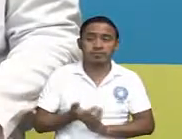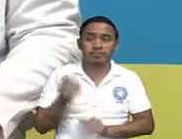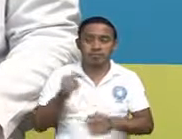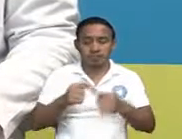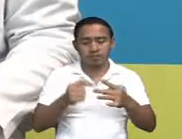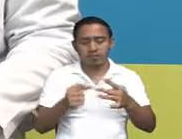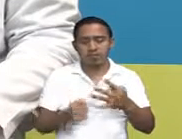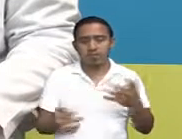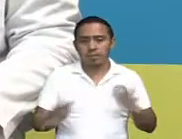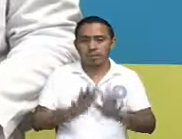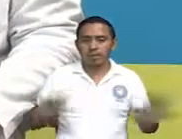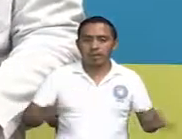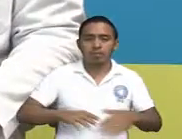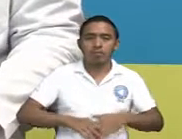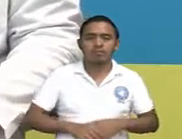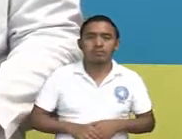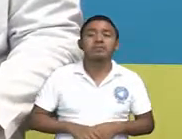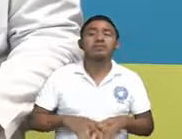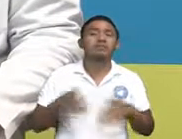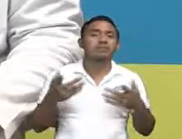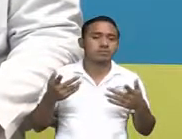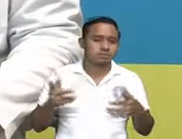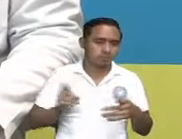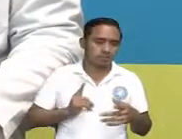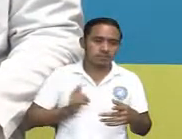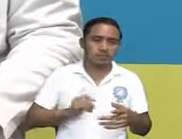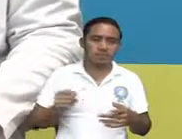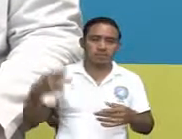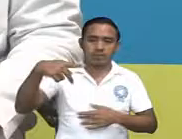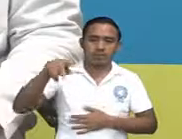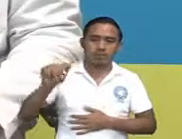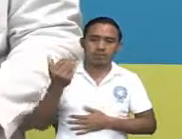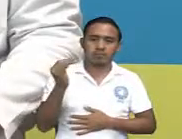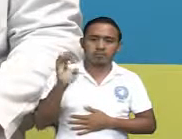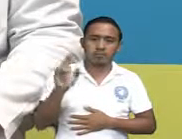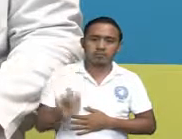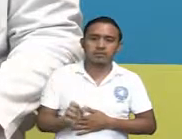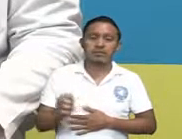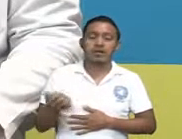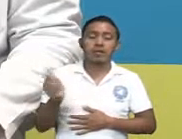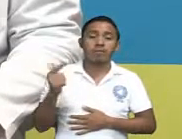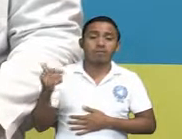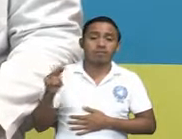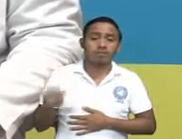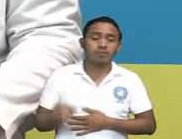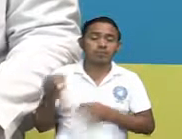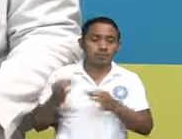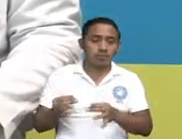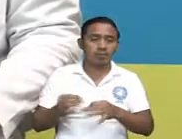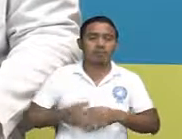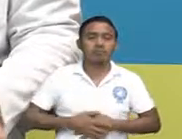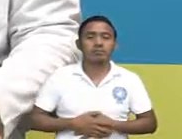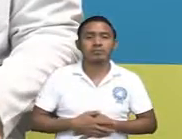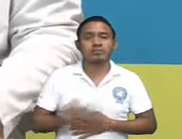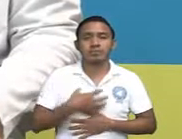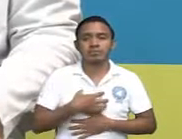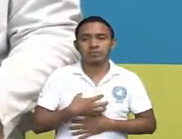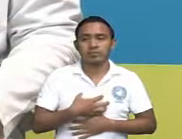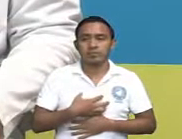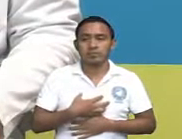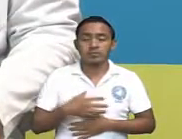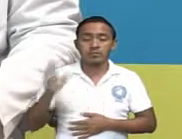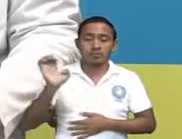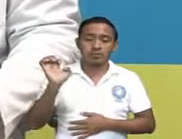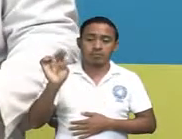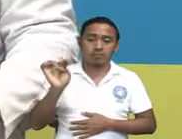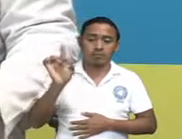de cosas cuando es ambulatorio. Si es un paciente en agudo, se puede realizar perfectamente. Ahora, hay contraindicaciones que son propias de la endoscopía,